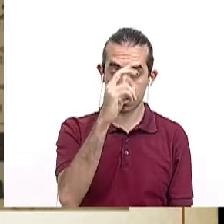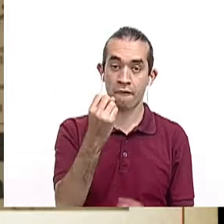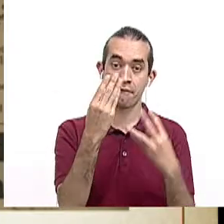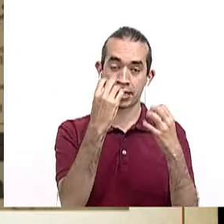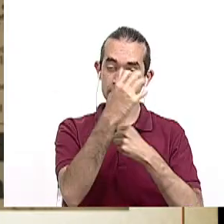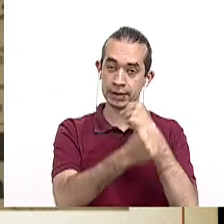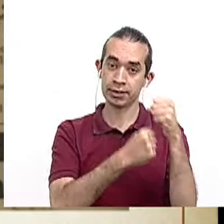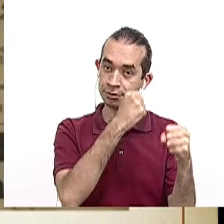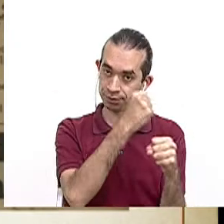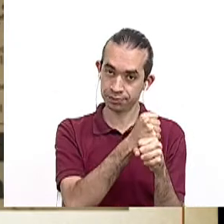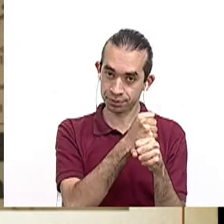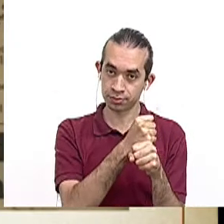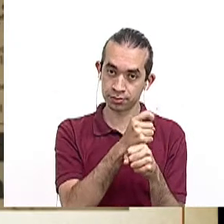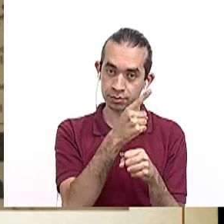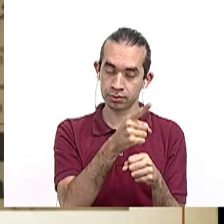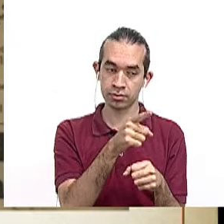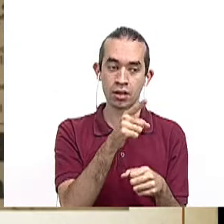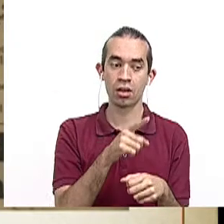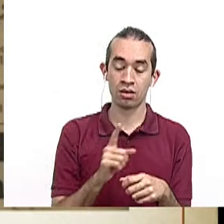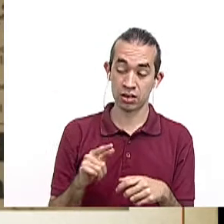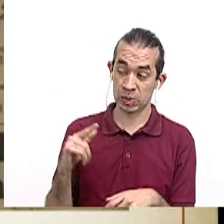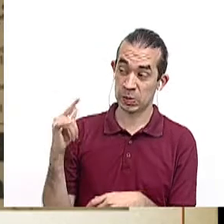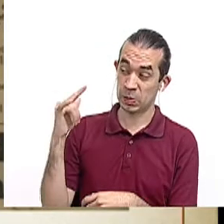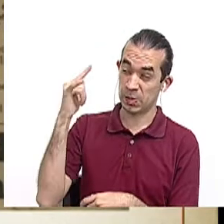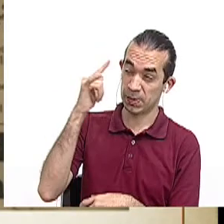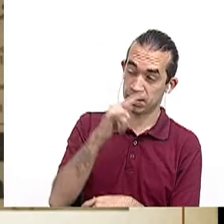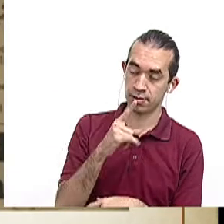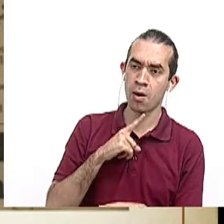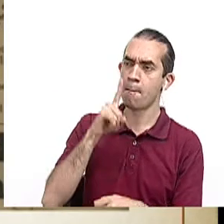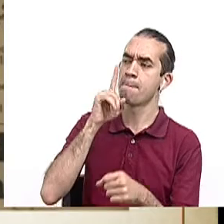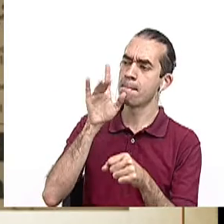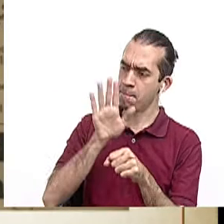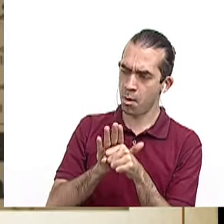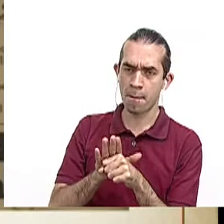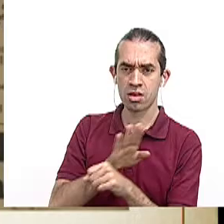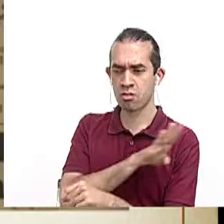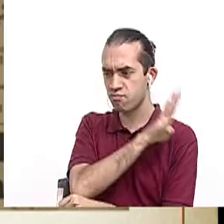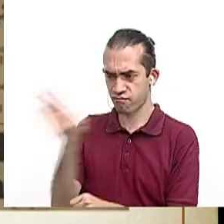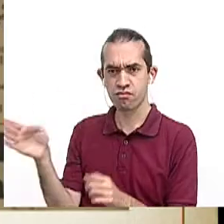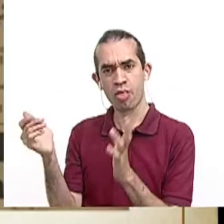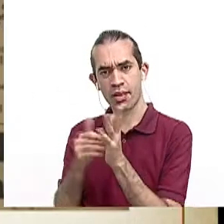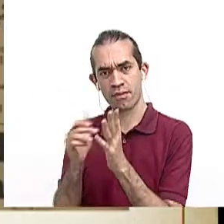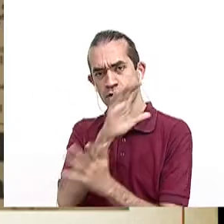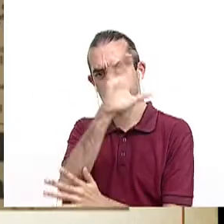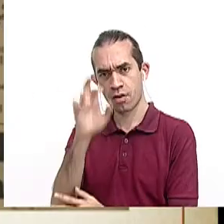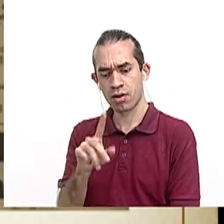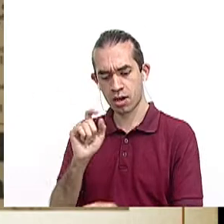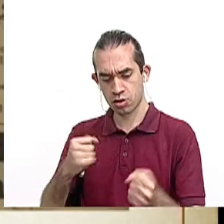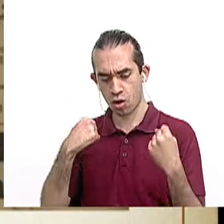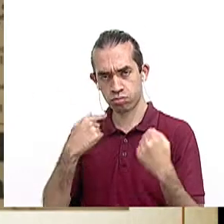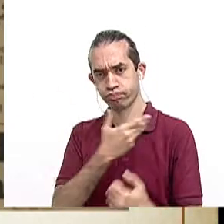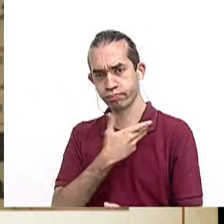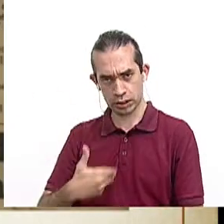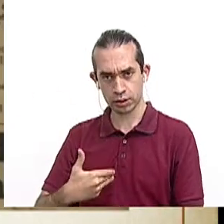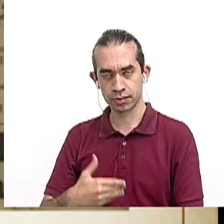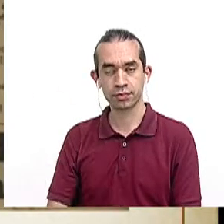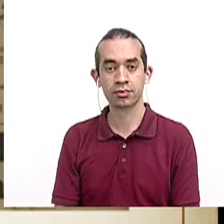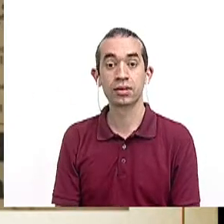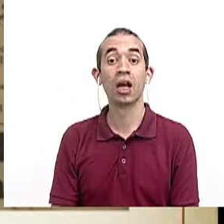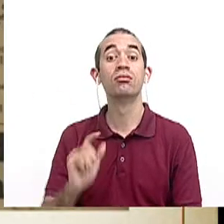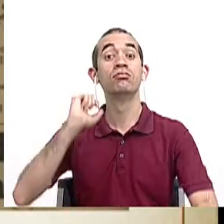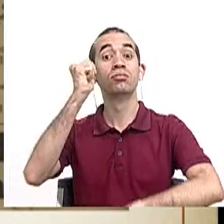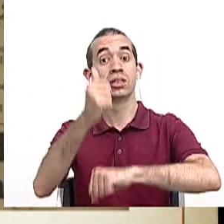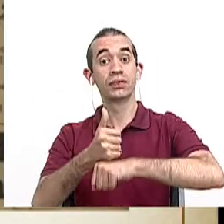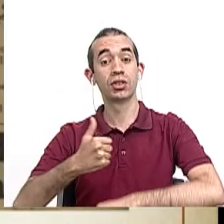años y allá prometió regresar para retomar el poder. Conforma un ejército de liberación nacional y